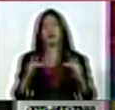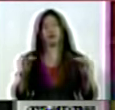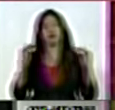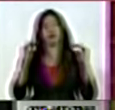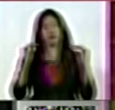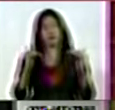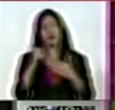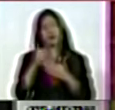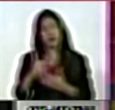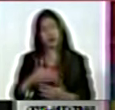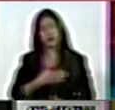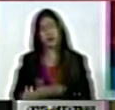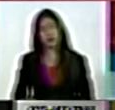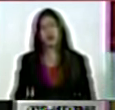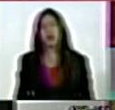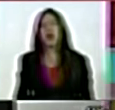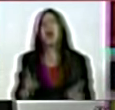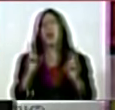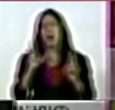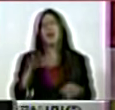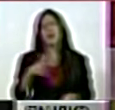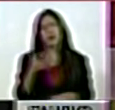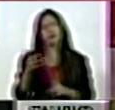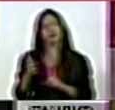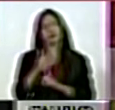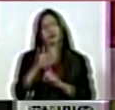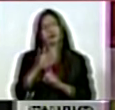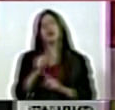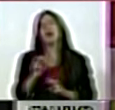de cooperación. Ojalá lo podamos lograr.